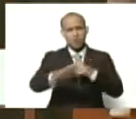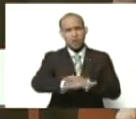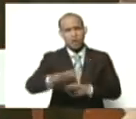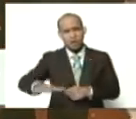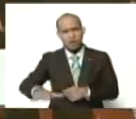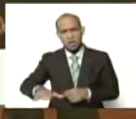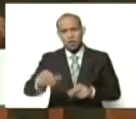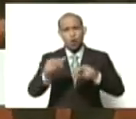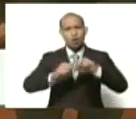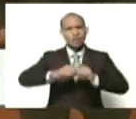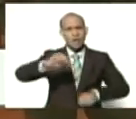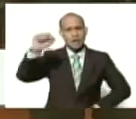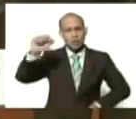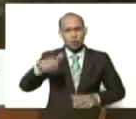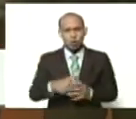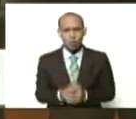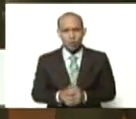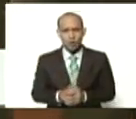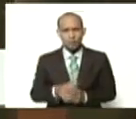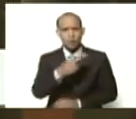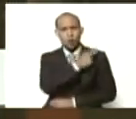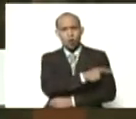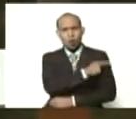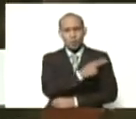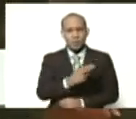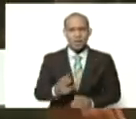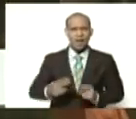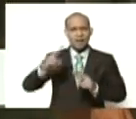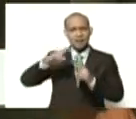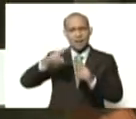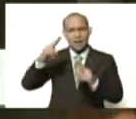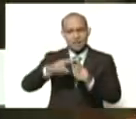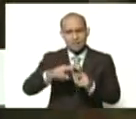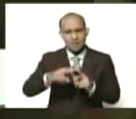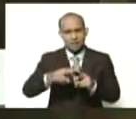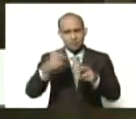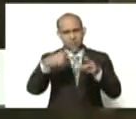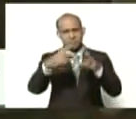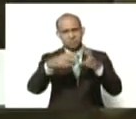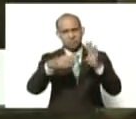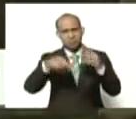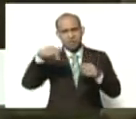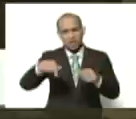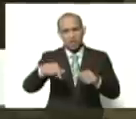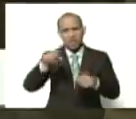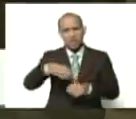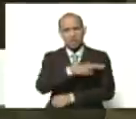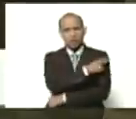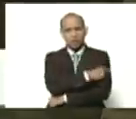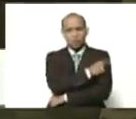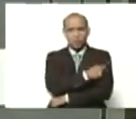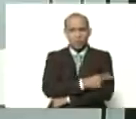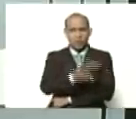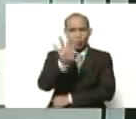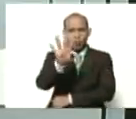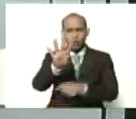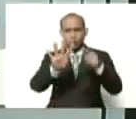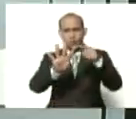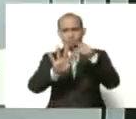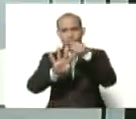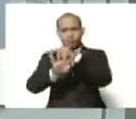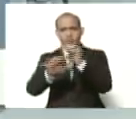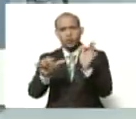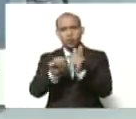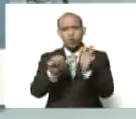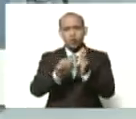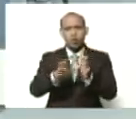Cristóbal, el Hospital de San Antonio del Táchira, el Hospital de Coloncito y este hermoso hospital, el Oncológico, donde